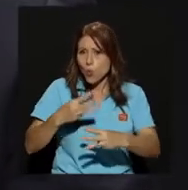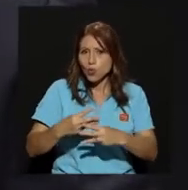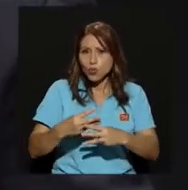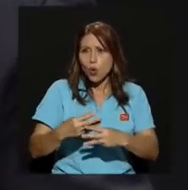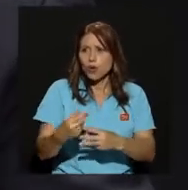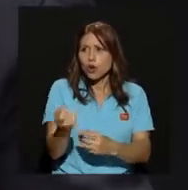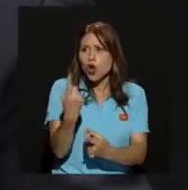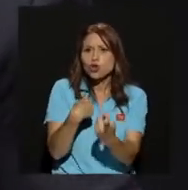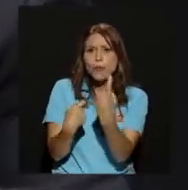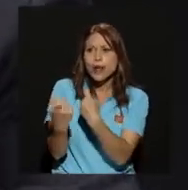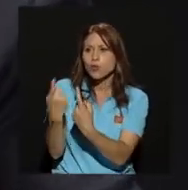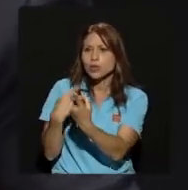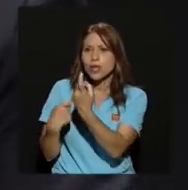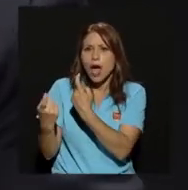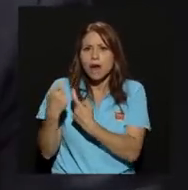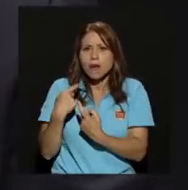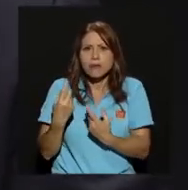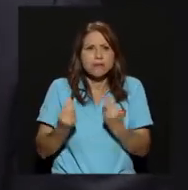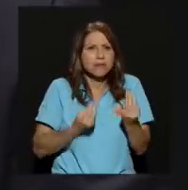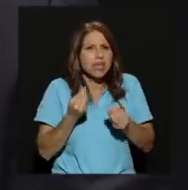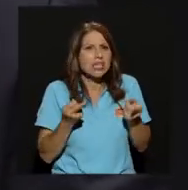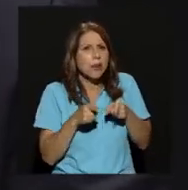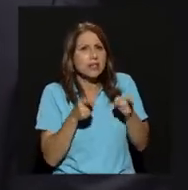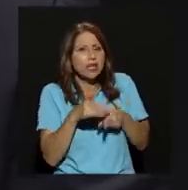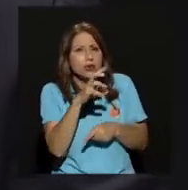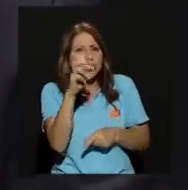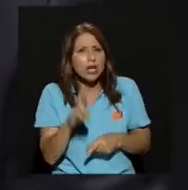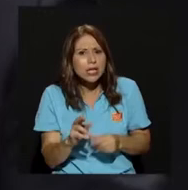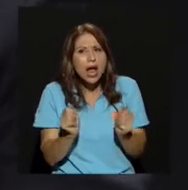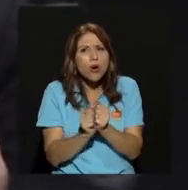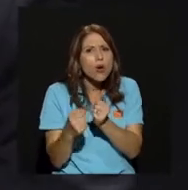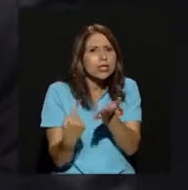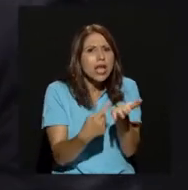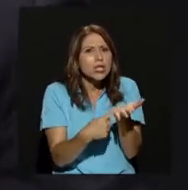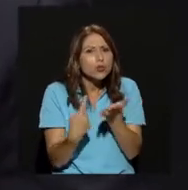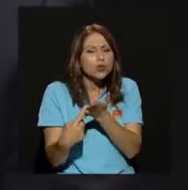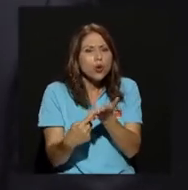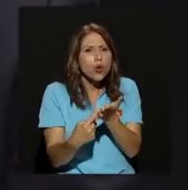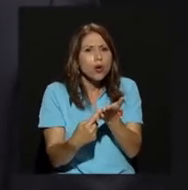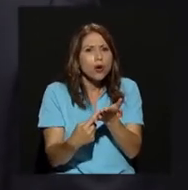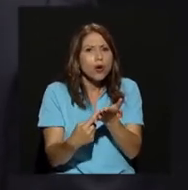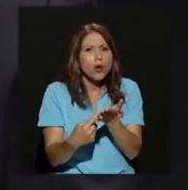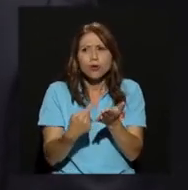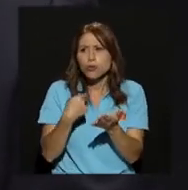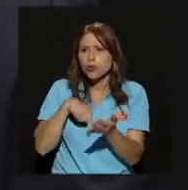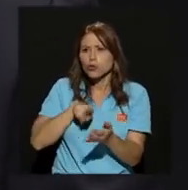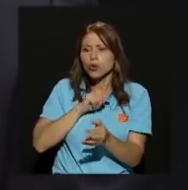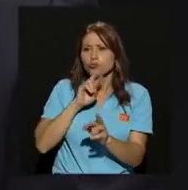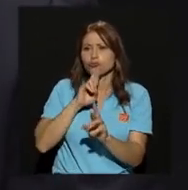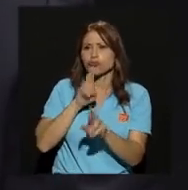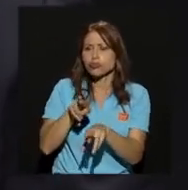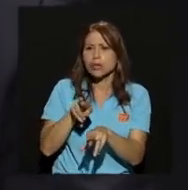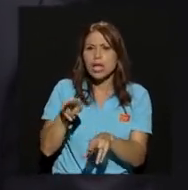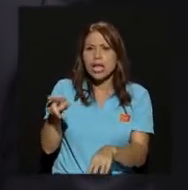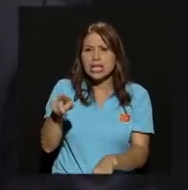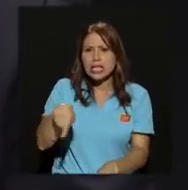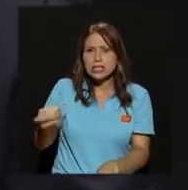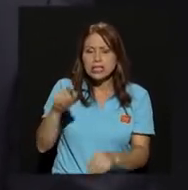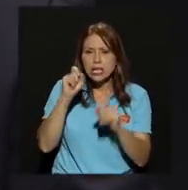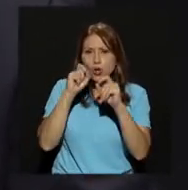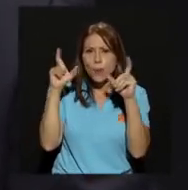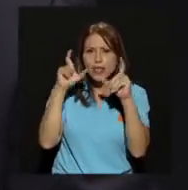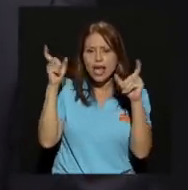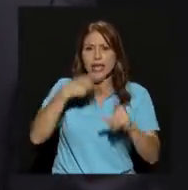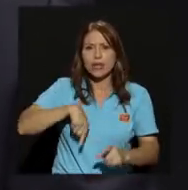nos preguntaba qué que estaba pasando en costa rica con esa discusión se sorprendía de que nosotros estuviéramos dudosos